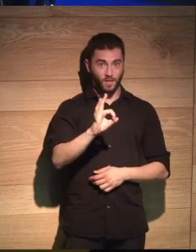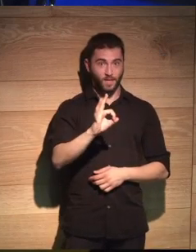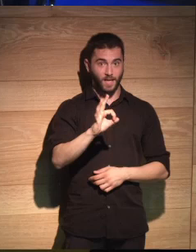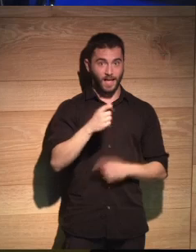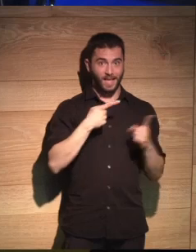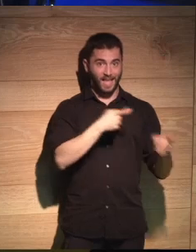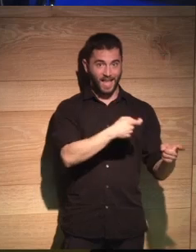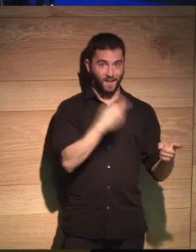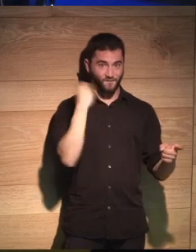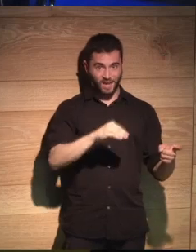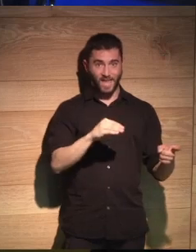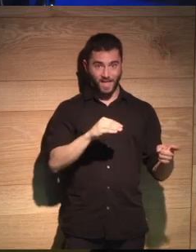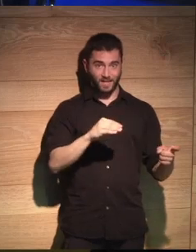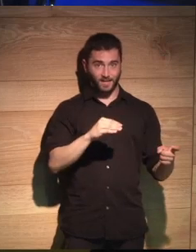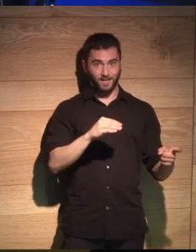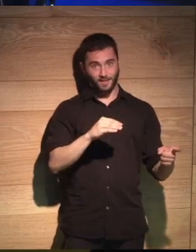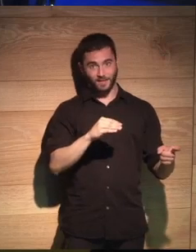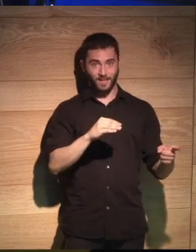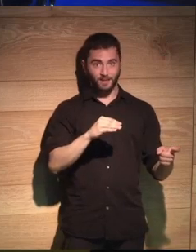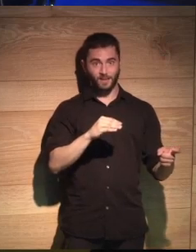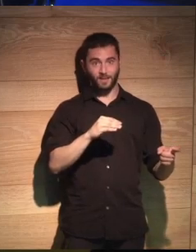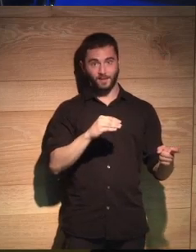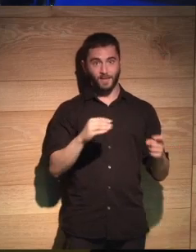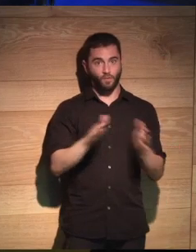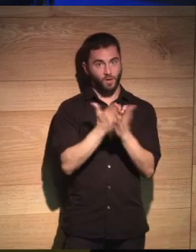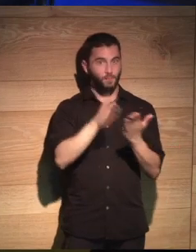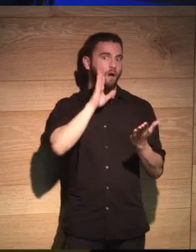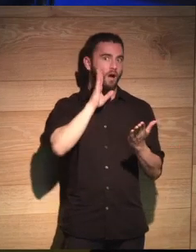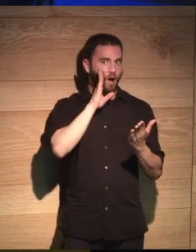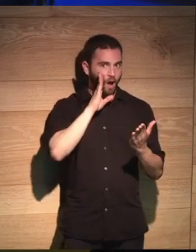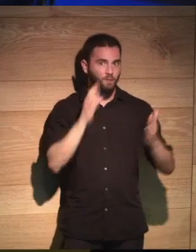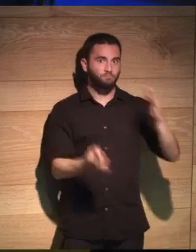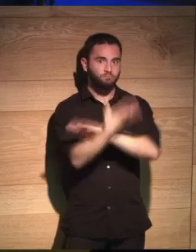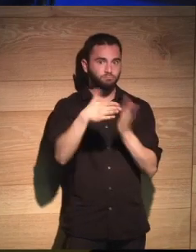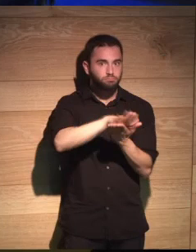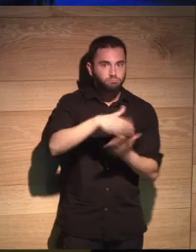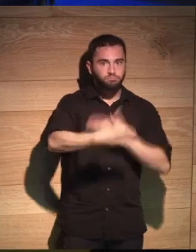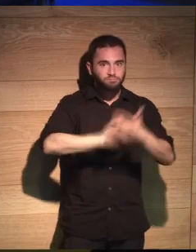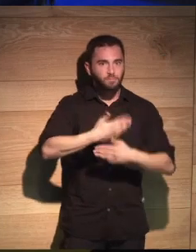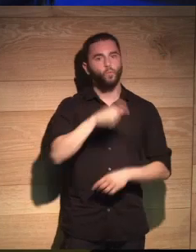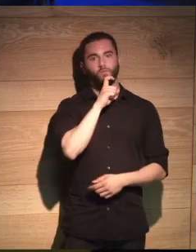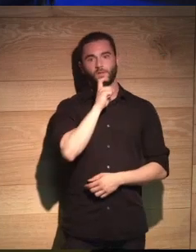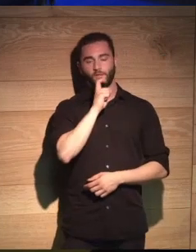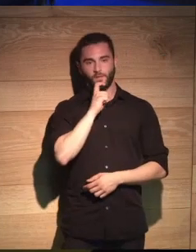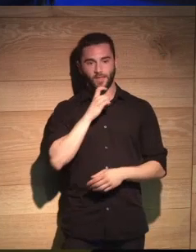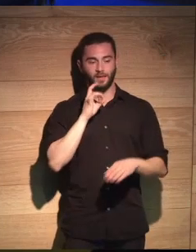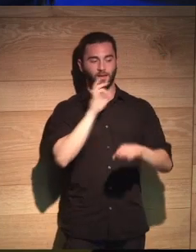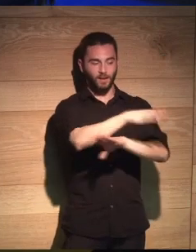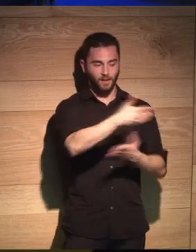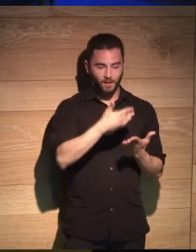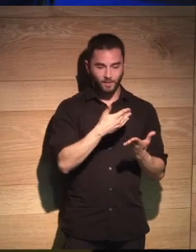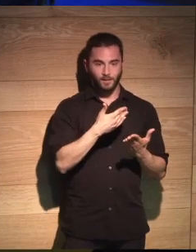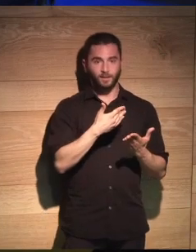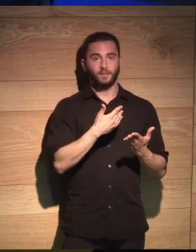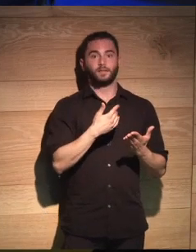era la Guerra Fría, y era bastante complicado publicar un libro así. Hay cartas de directores de